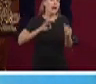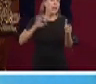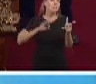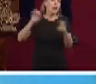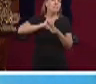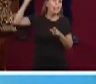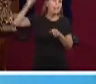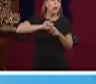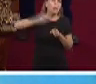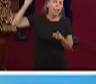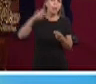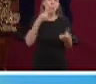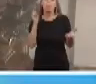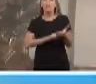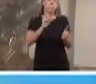crecer?